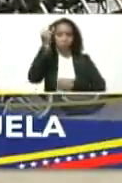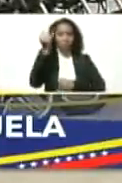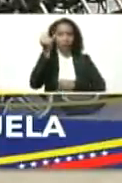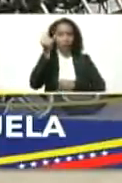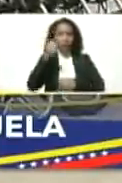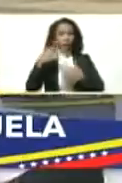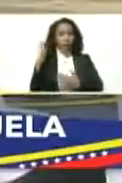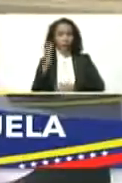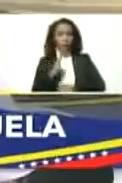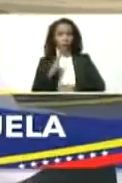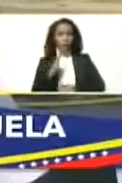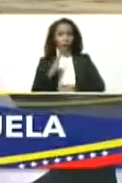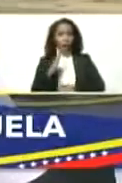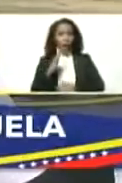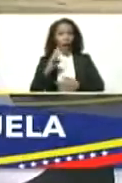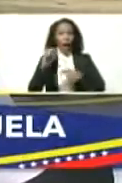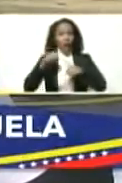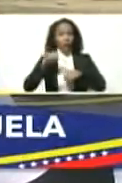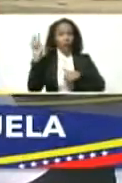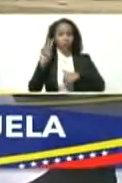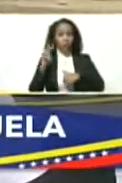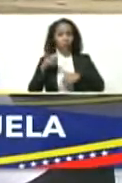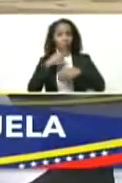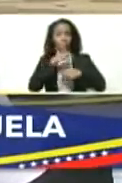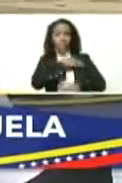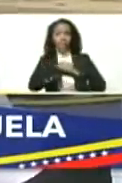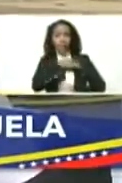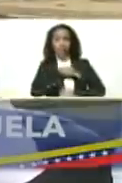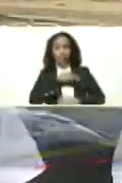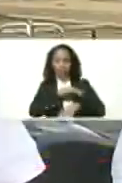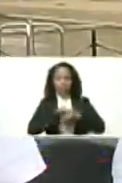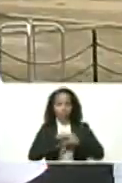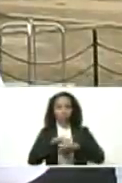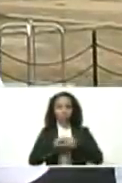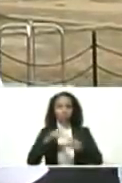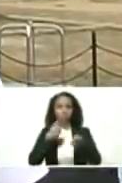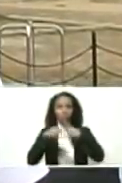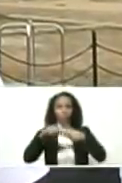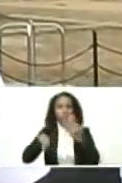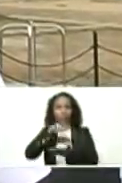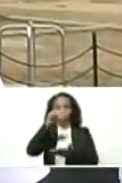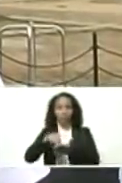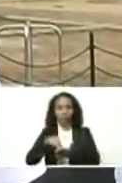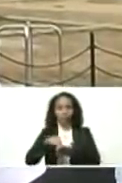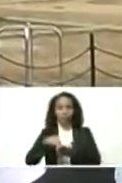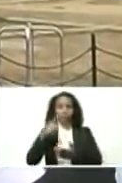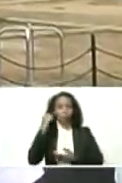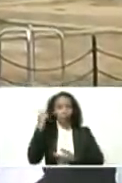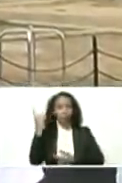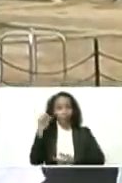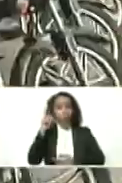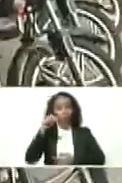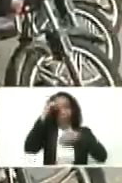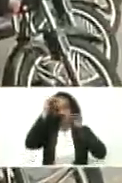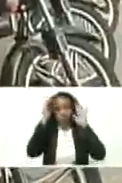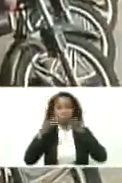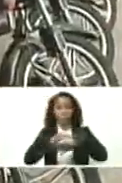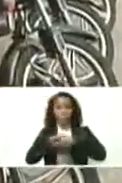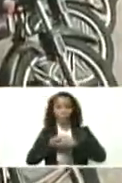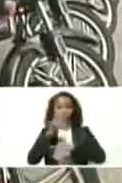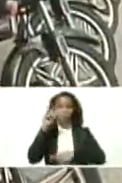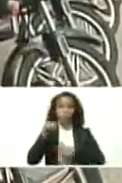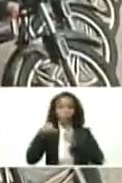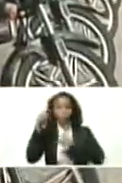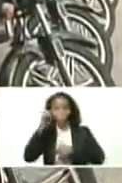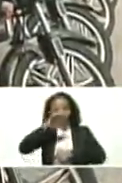viene del ingenio venezolano, con el Ministerio de Comercio Nacional, con nuestra ministra Delis Álvarez, y está también atento el ministro